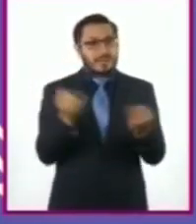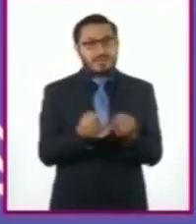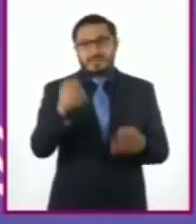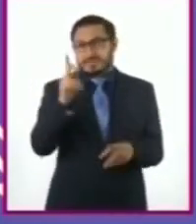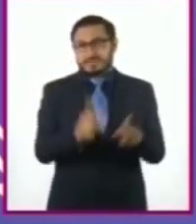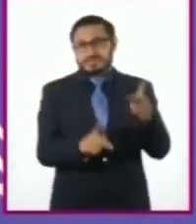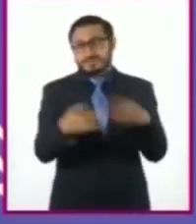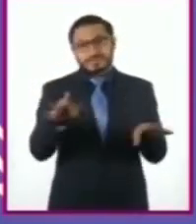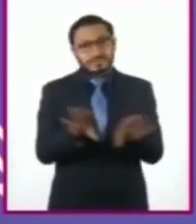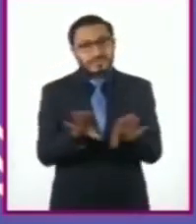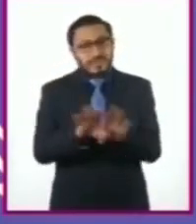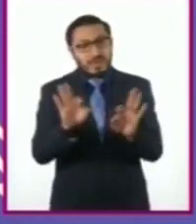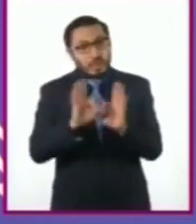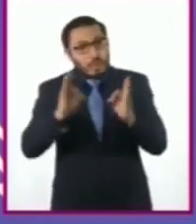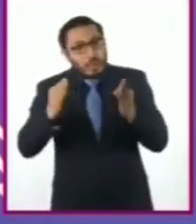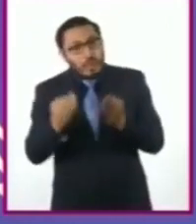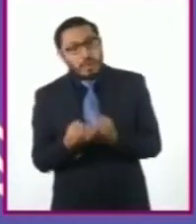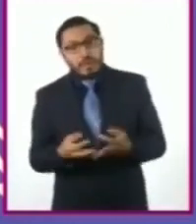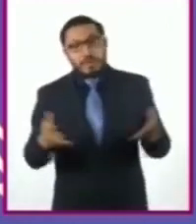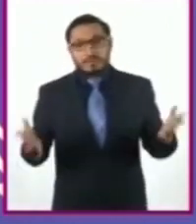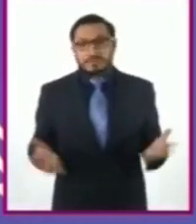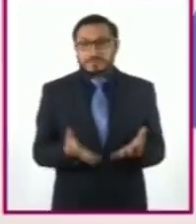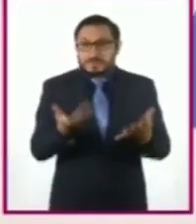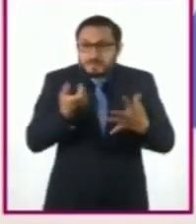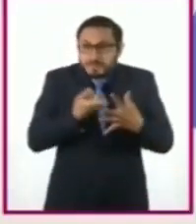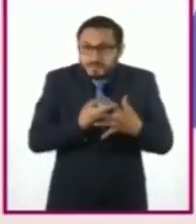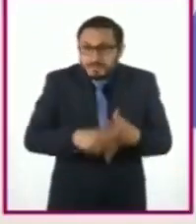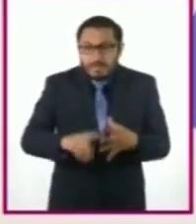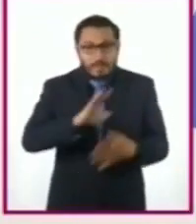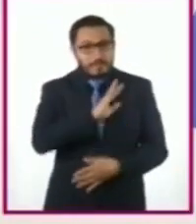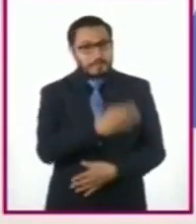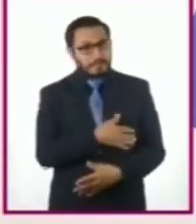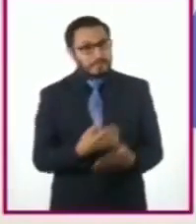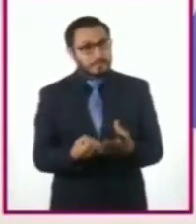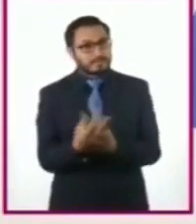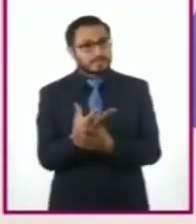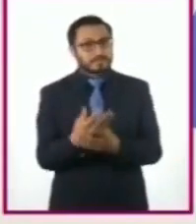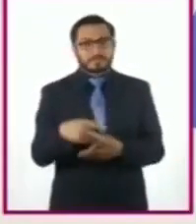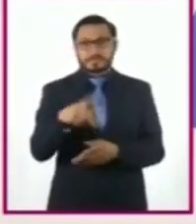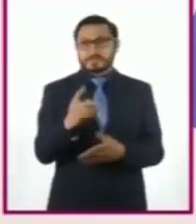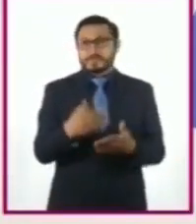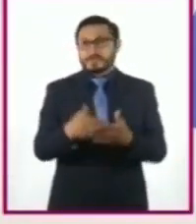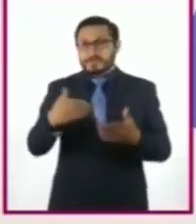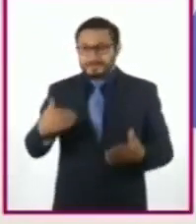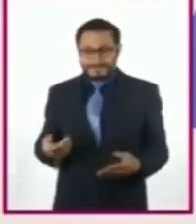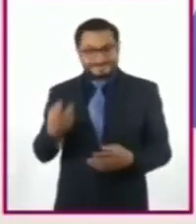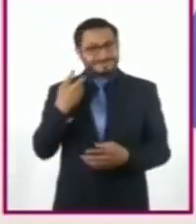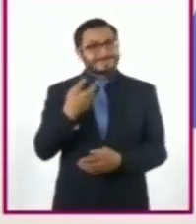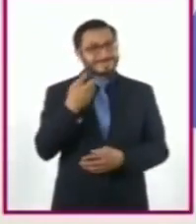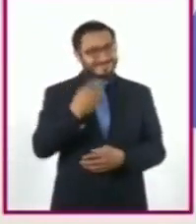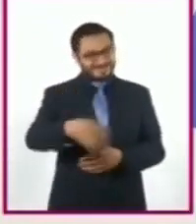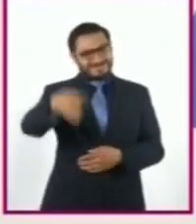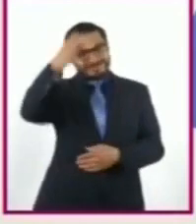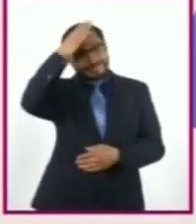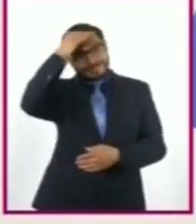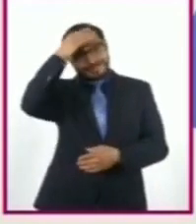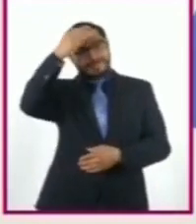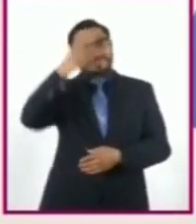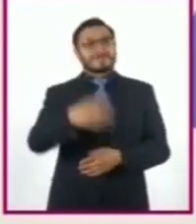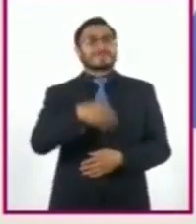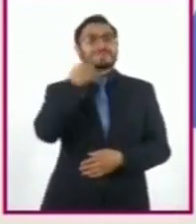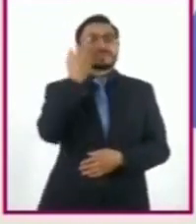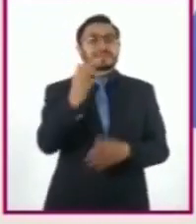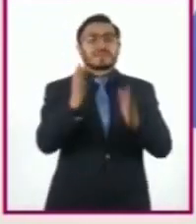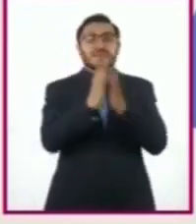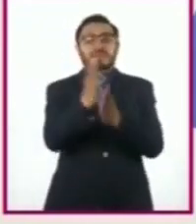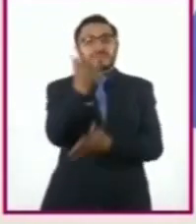cómo se fue conformando Nueva España. Pero antes de continuar con esta aventura de aprendizaje, quiero